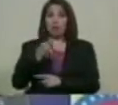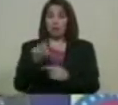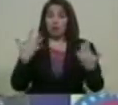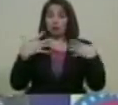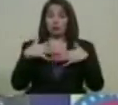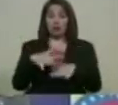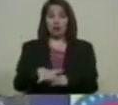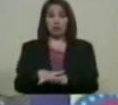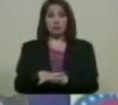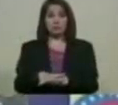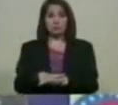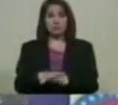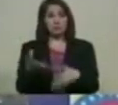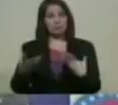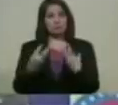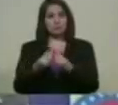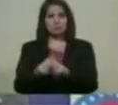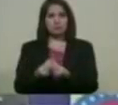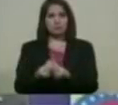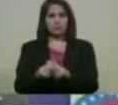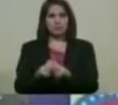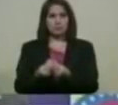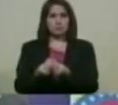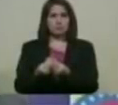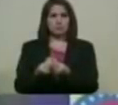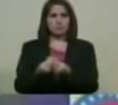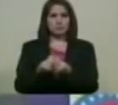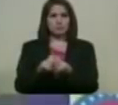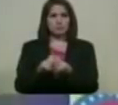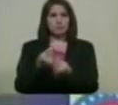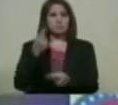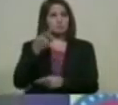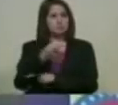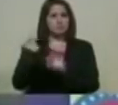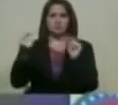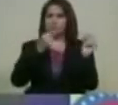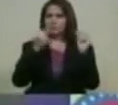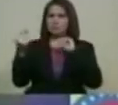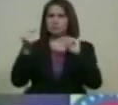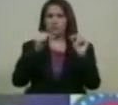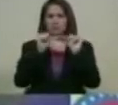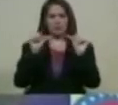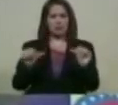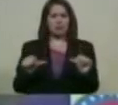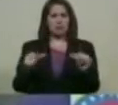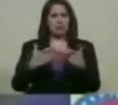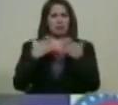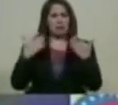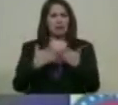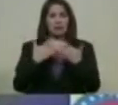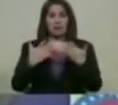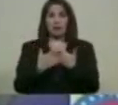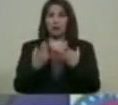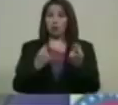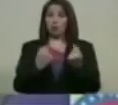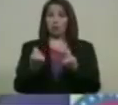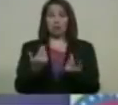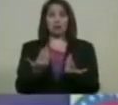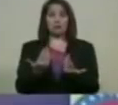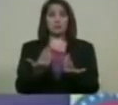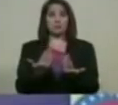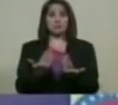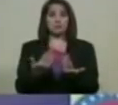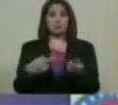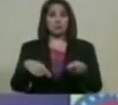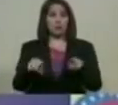integrando, acompasando, tienen que ir desmontando el sistema de guerra económica, desmontándolo, y además